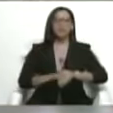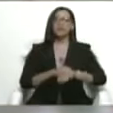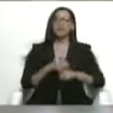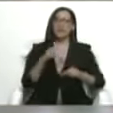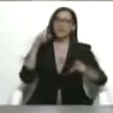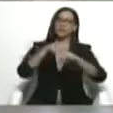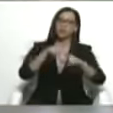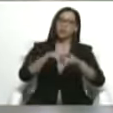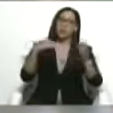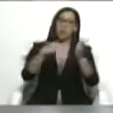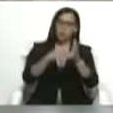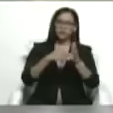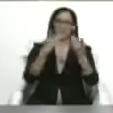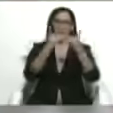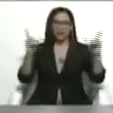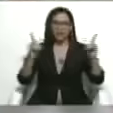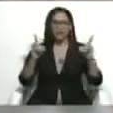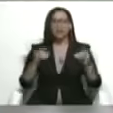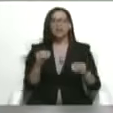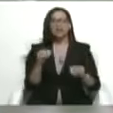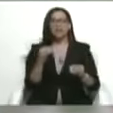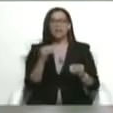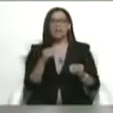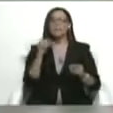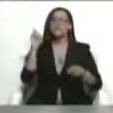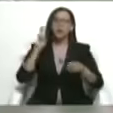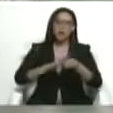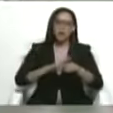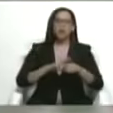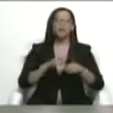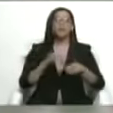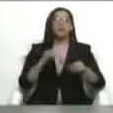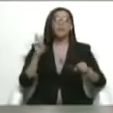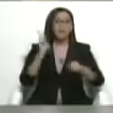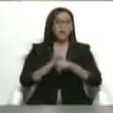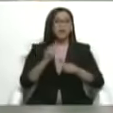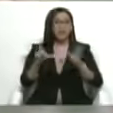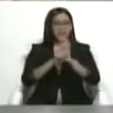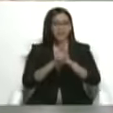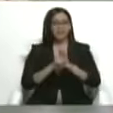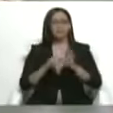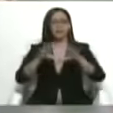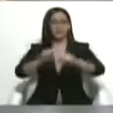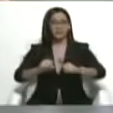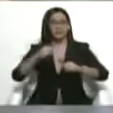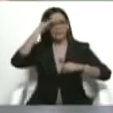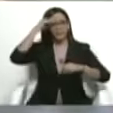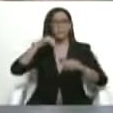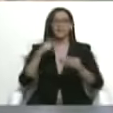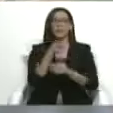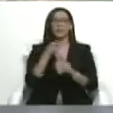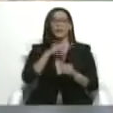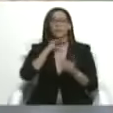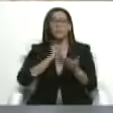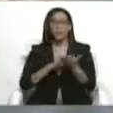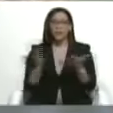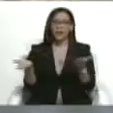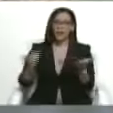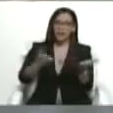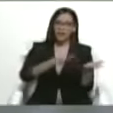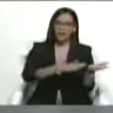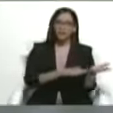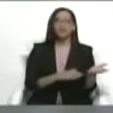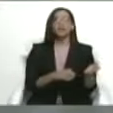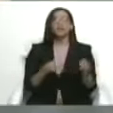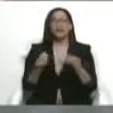contra la democracia, que se han colocado al margen de la ley para asaltar cuarteles, para intentar magnicidio, para generar